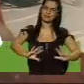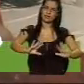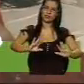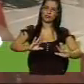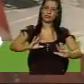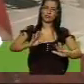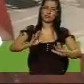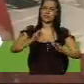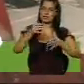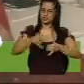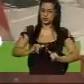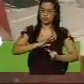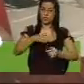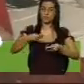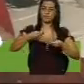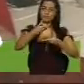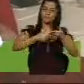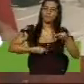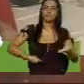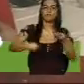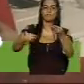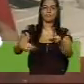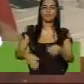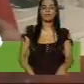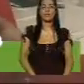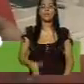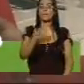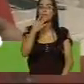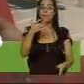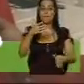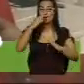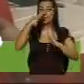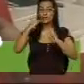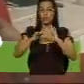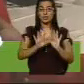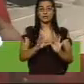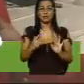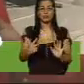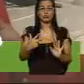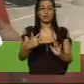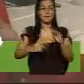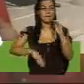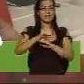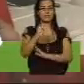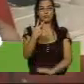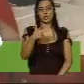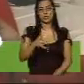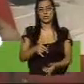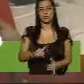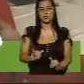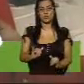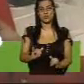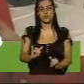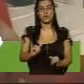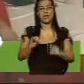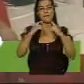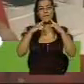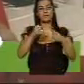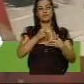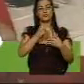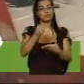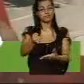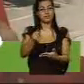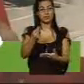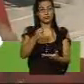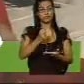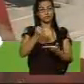los hijos menores. En el caso de los hijos menores de 18 años es hasta 3 hijos nada más. Y el beneficio que se les otorga